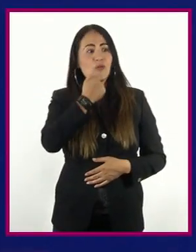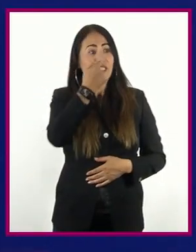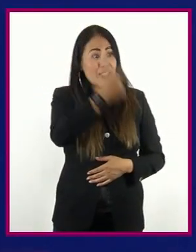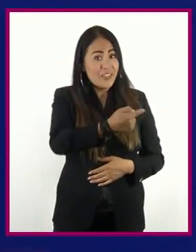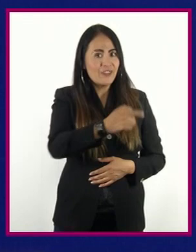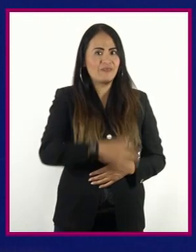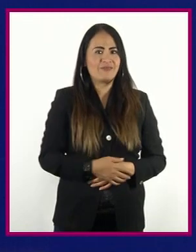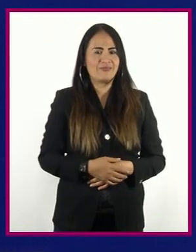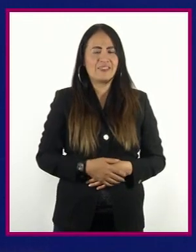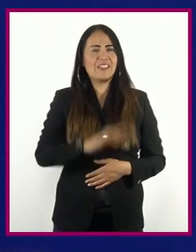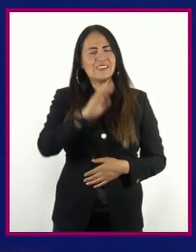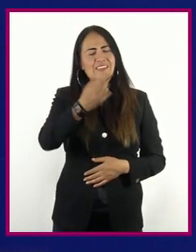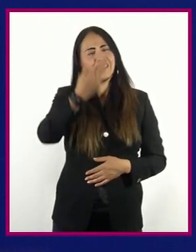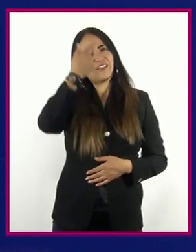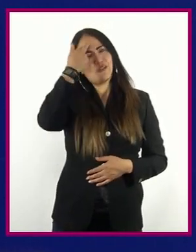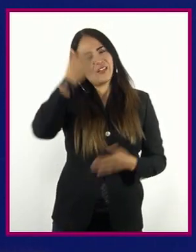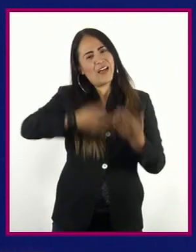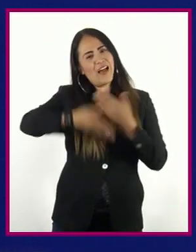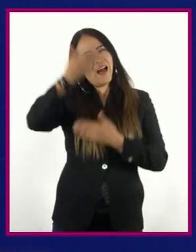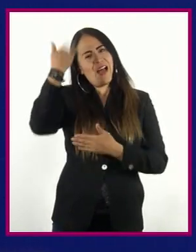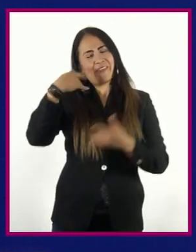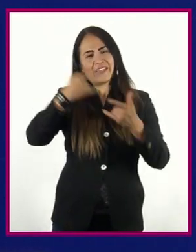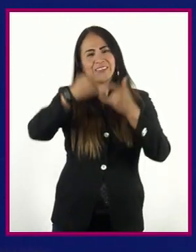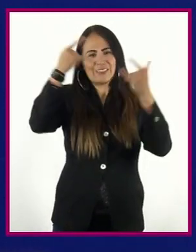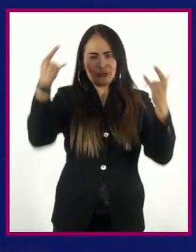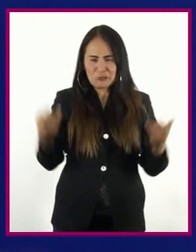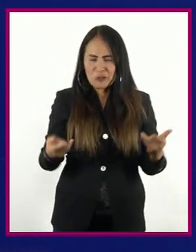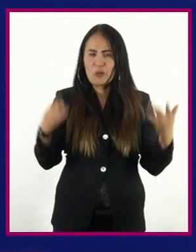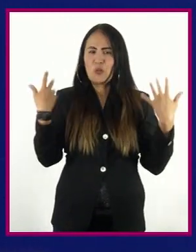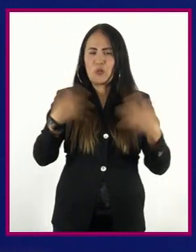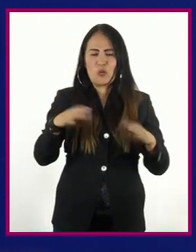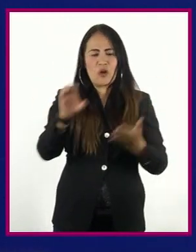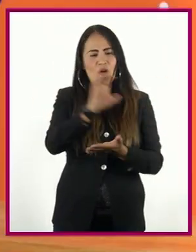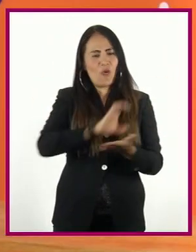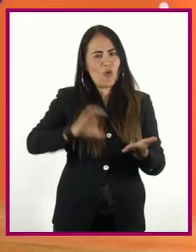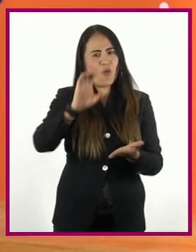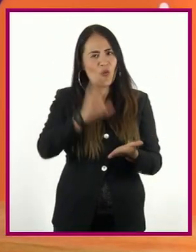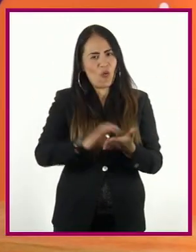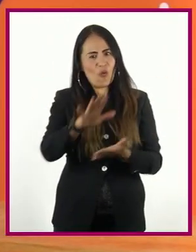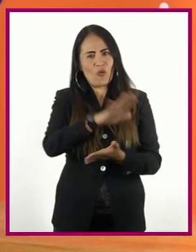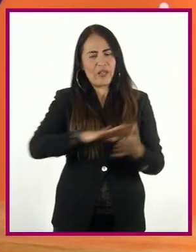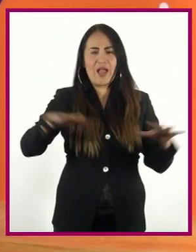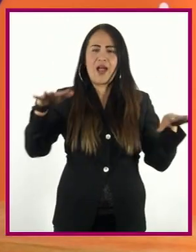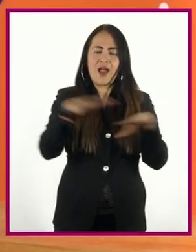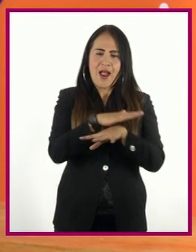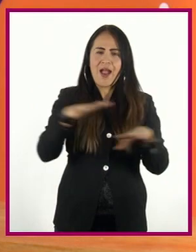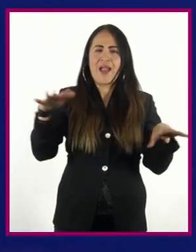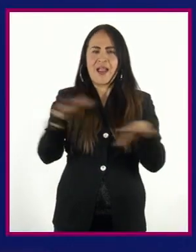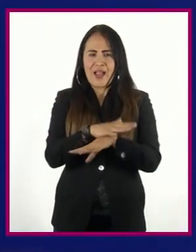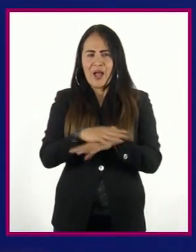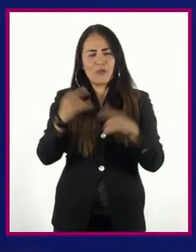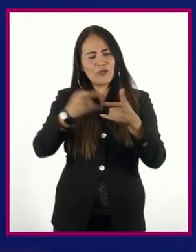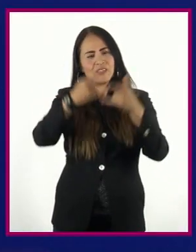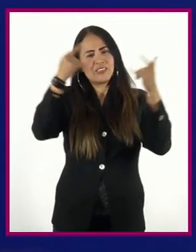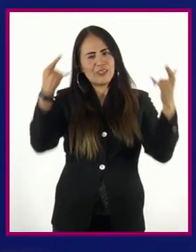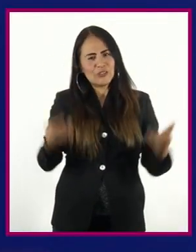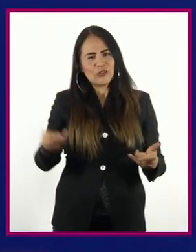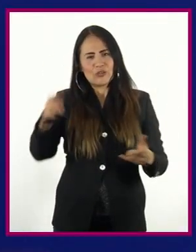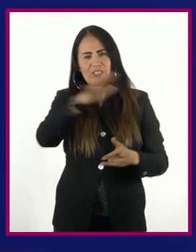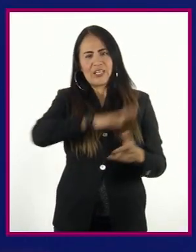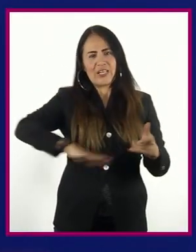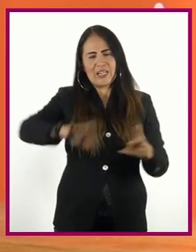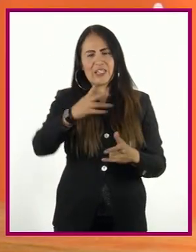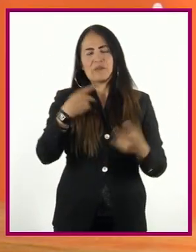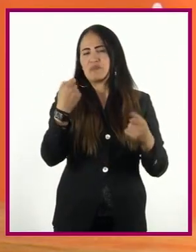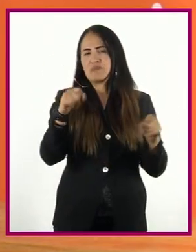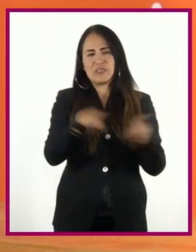y le hizo recordar anécdotas interesantes sobre la colonia, sus cambios y su propia historia dentro de esa